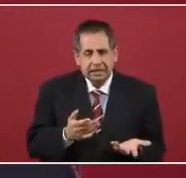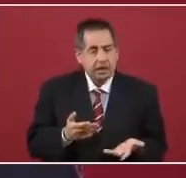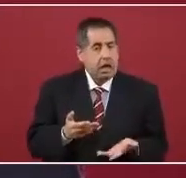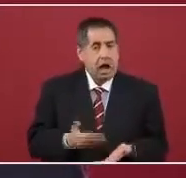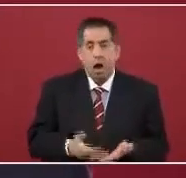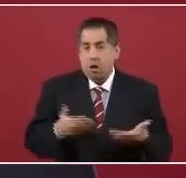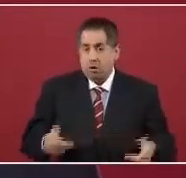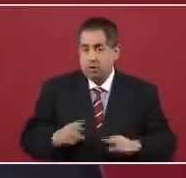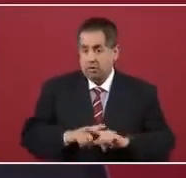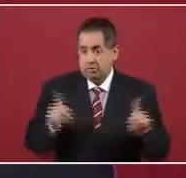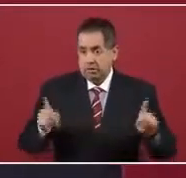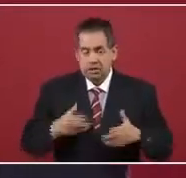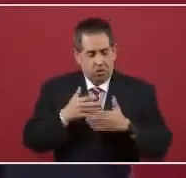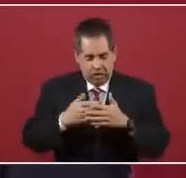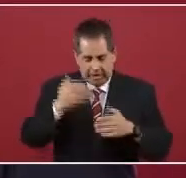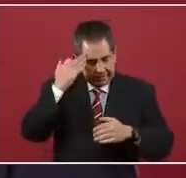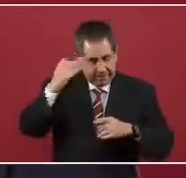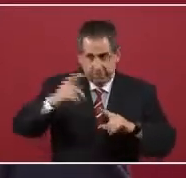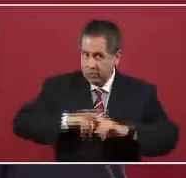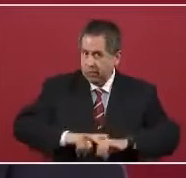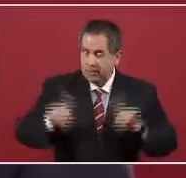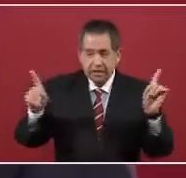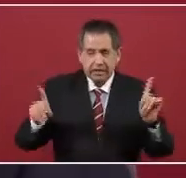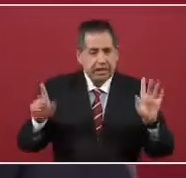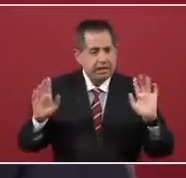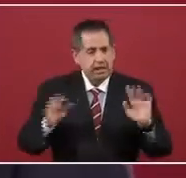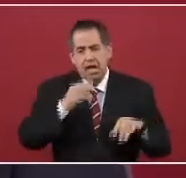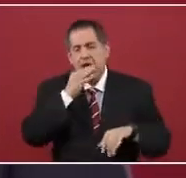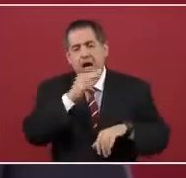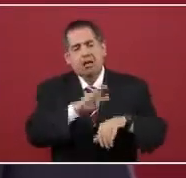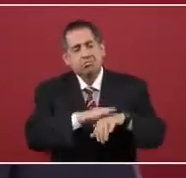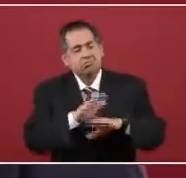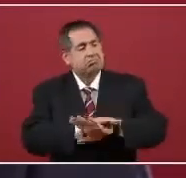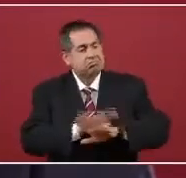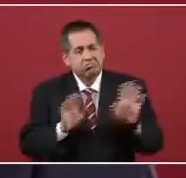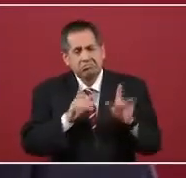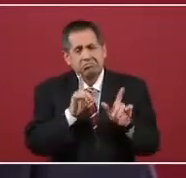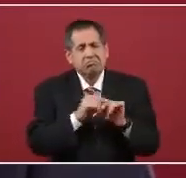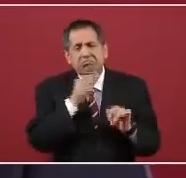Ahora son otros tiempos, es lo único que les pedimos.